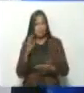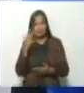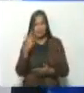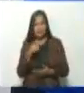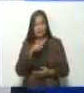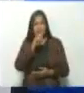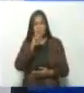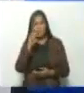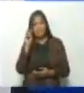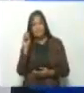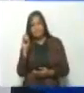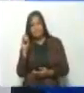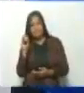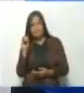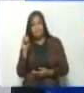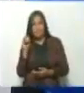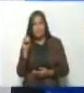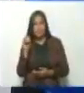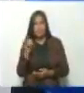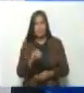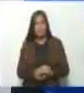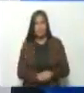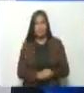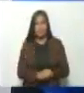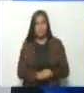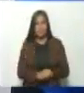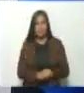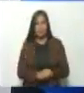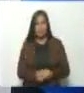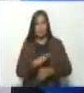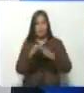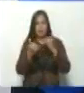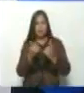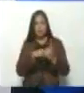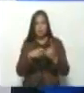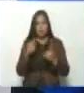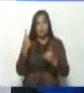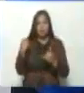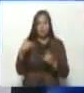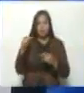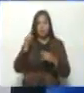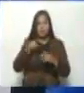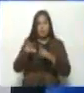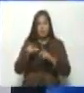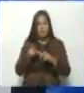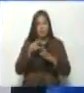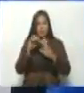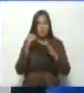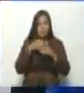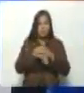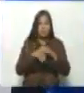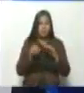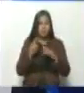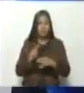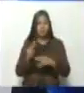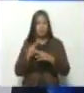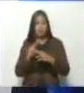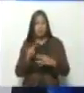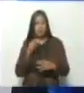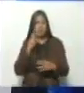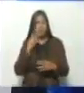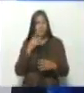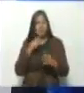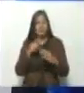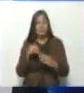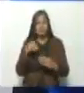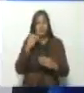aproximadamente 120 unidades que nosotros debemos de tener con sus reservas de unidades, en caso de que una unidad